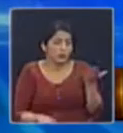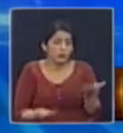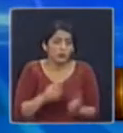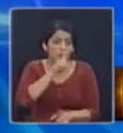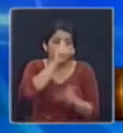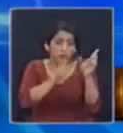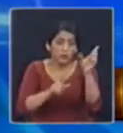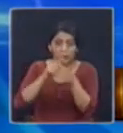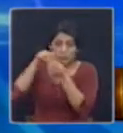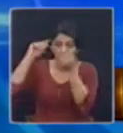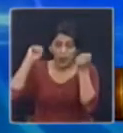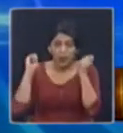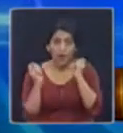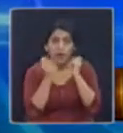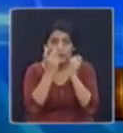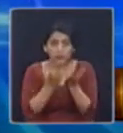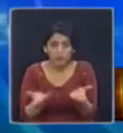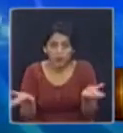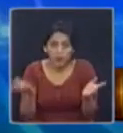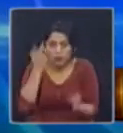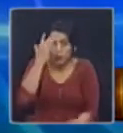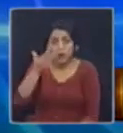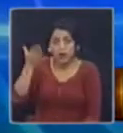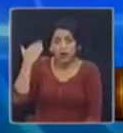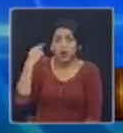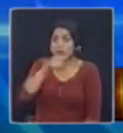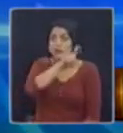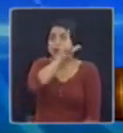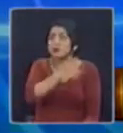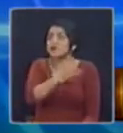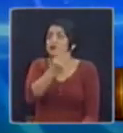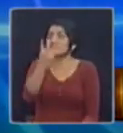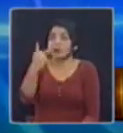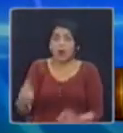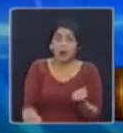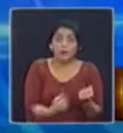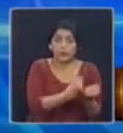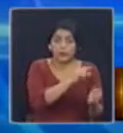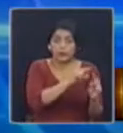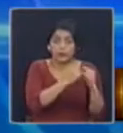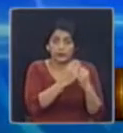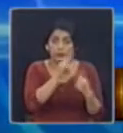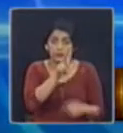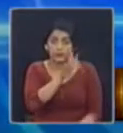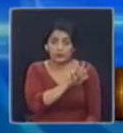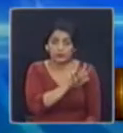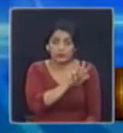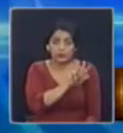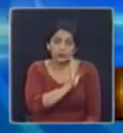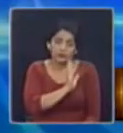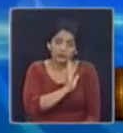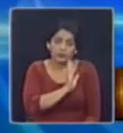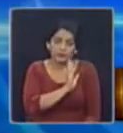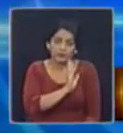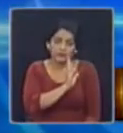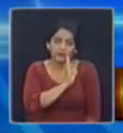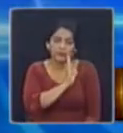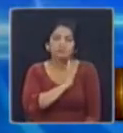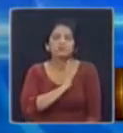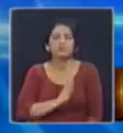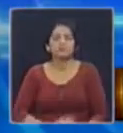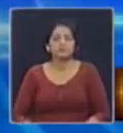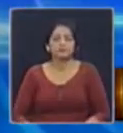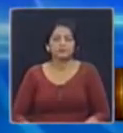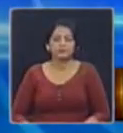pueblo ecuatoriano, en ya no apoyar tanto este proyecto político con todos los cambios que se han dado? Incluso, empecemos por la actitud